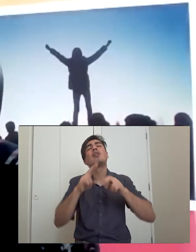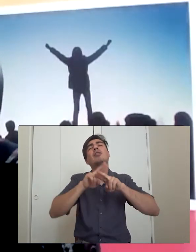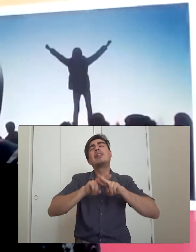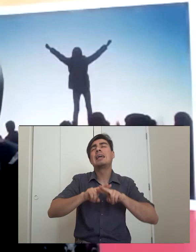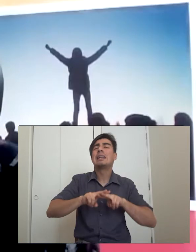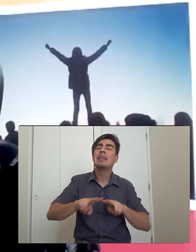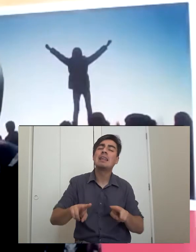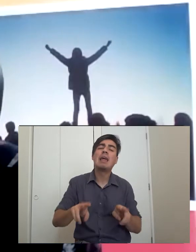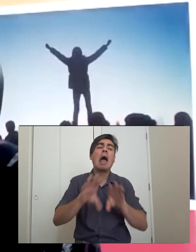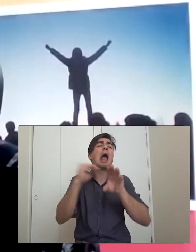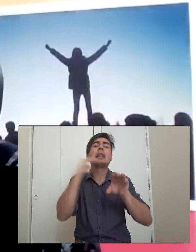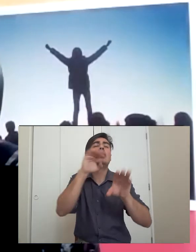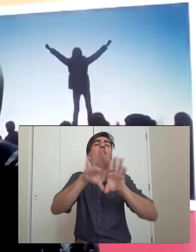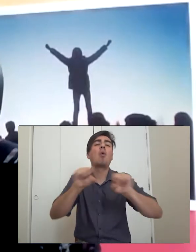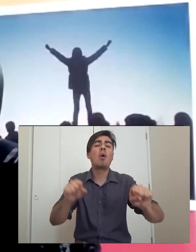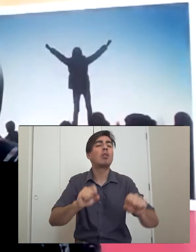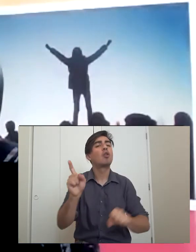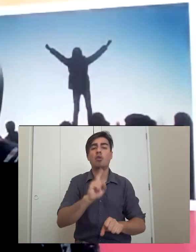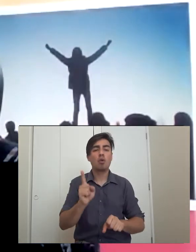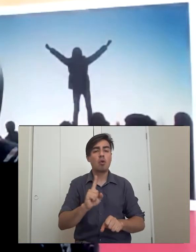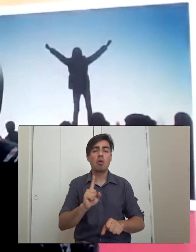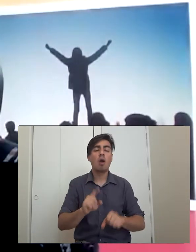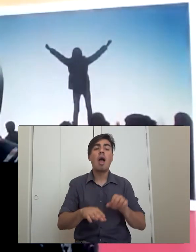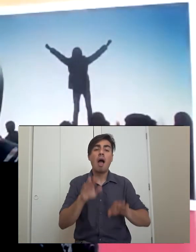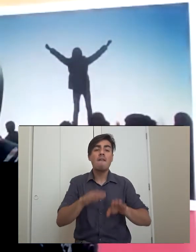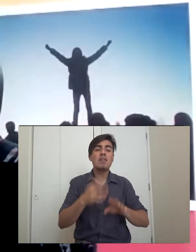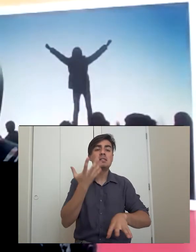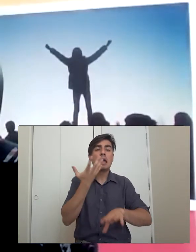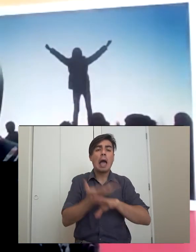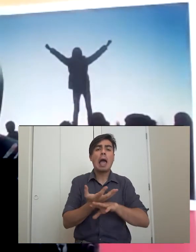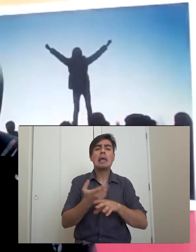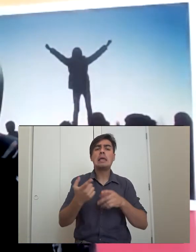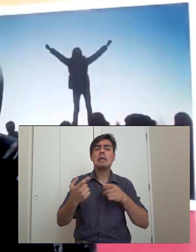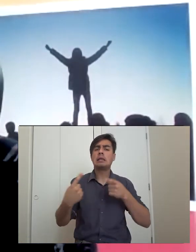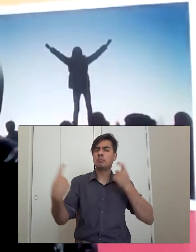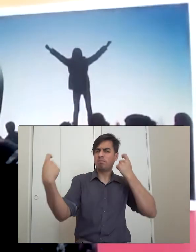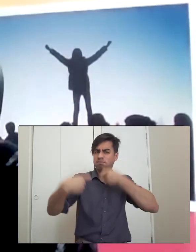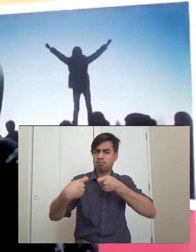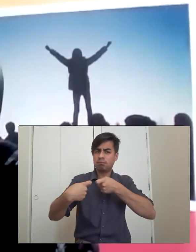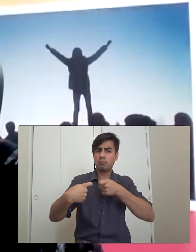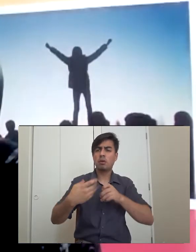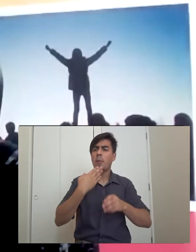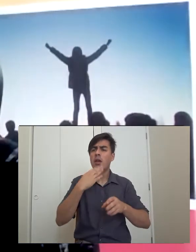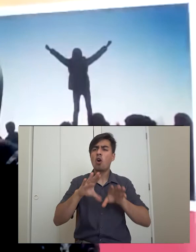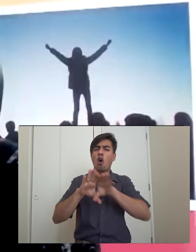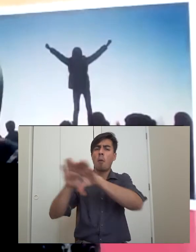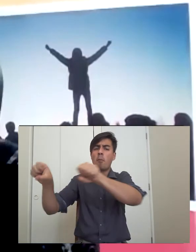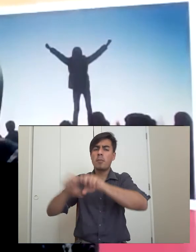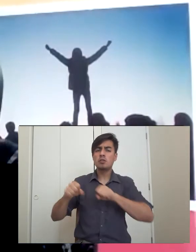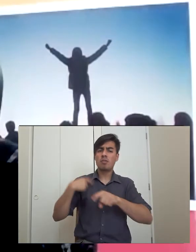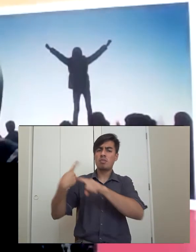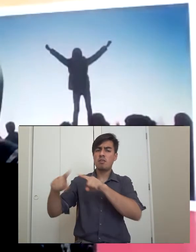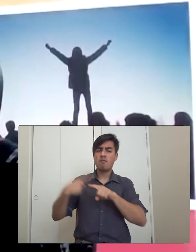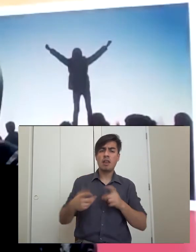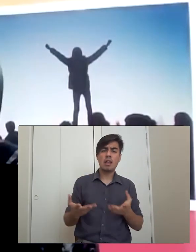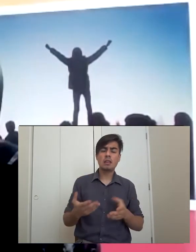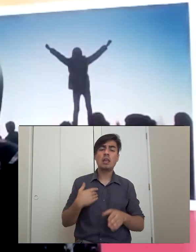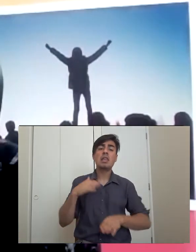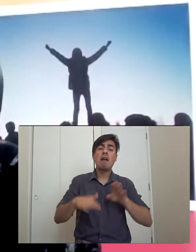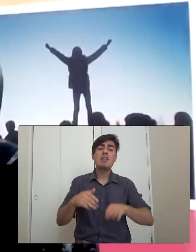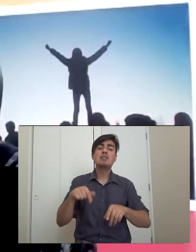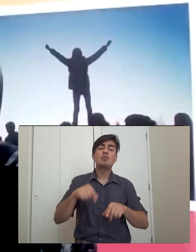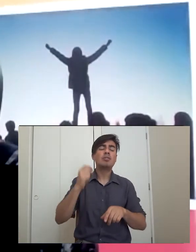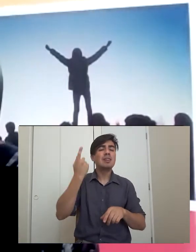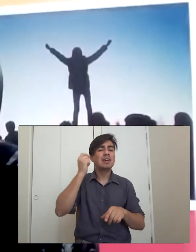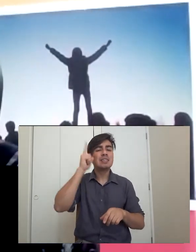que hay intereses, conflictos de intereses y compromisos y cosas en las que tenemos que ceder. Y eso